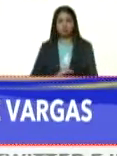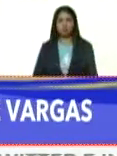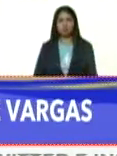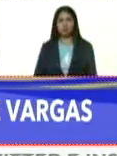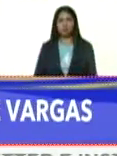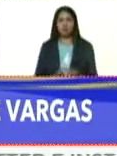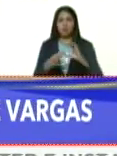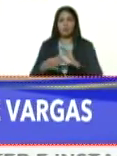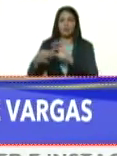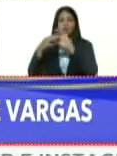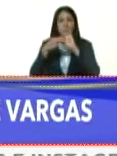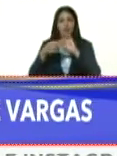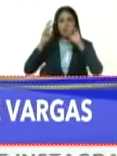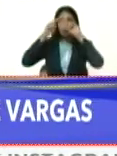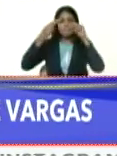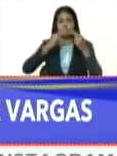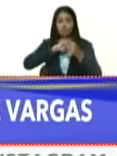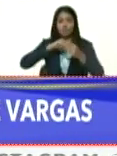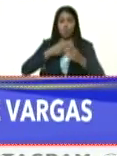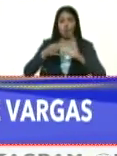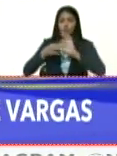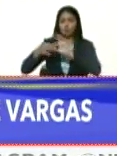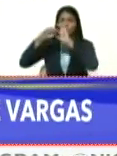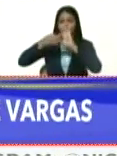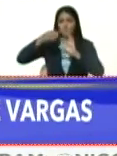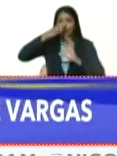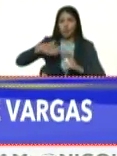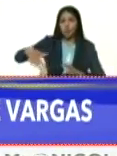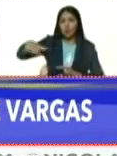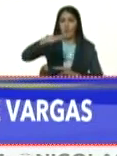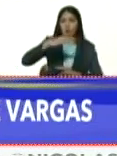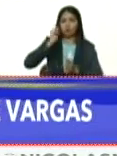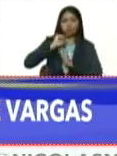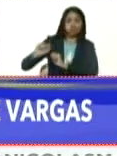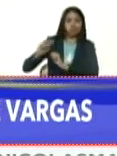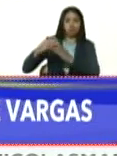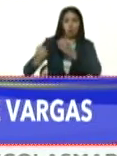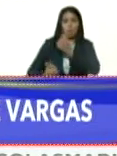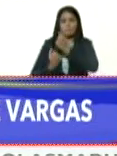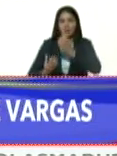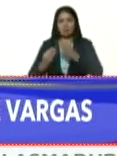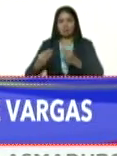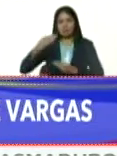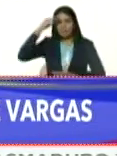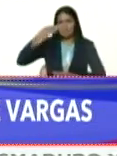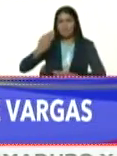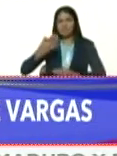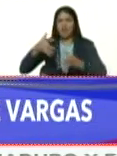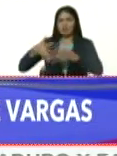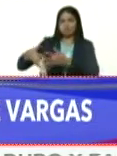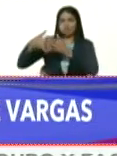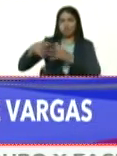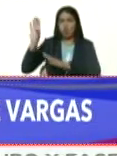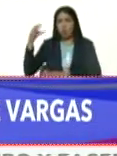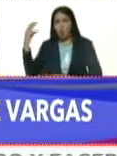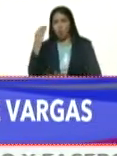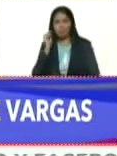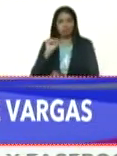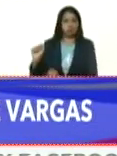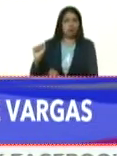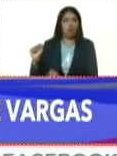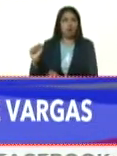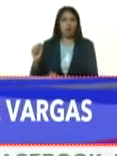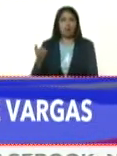para unir en paz a nuestros pueblos, para rechazar las bases militares gringas en Colombia,